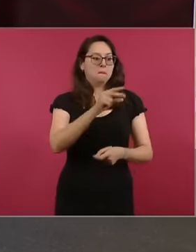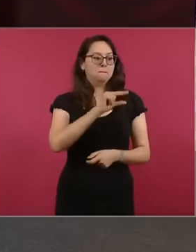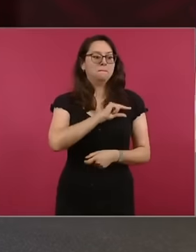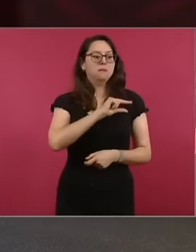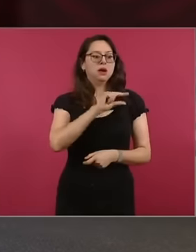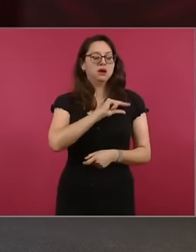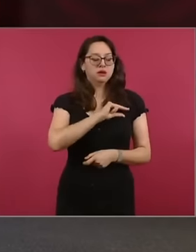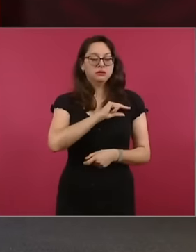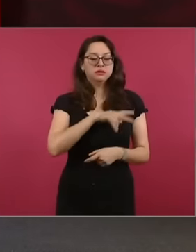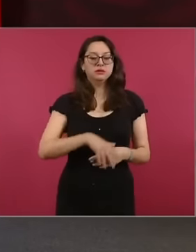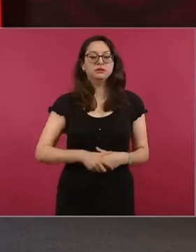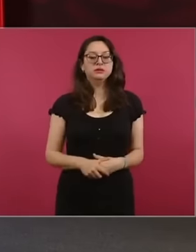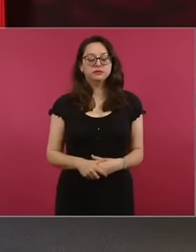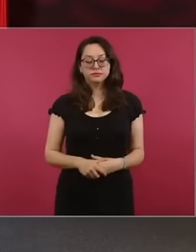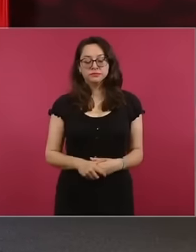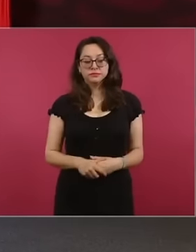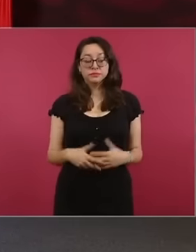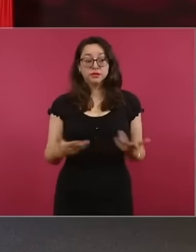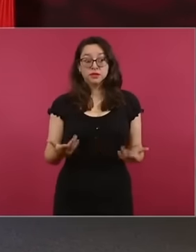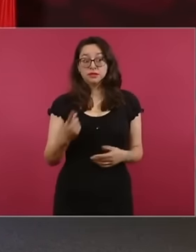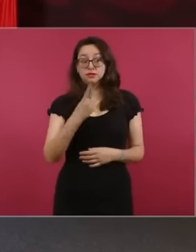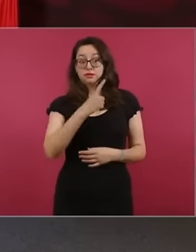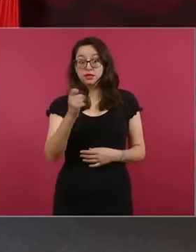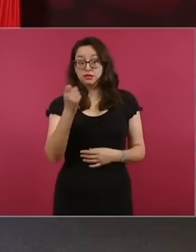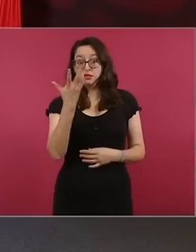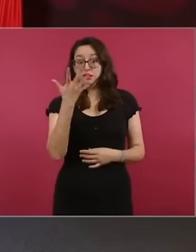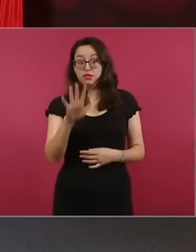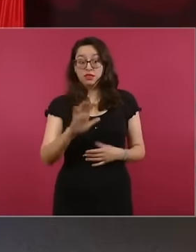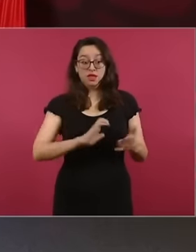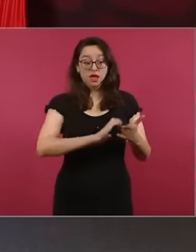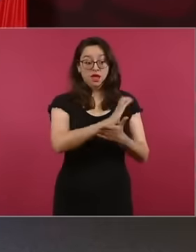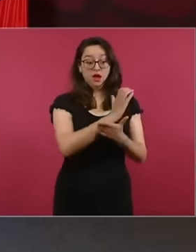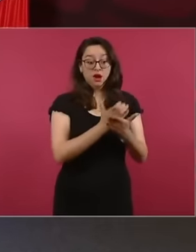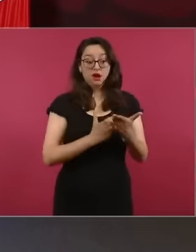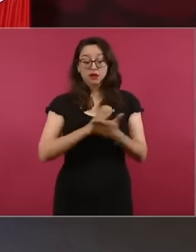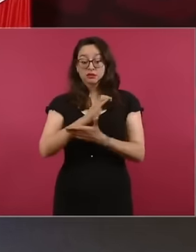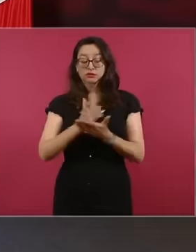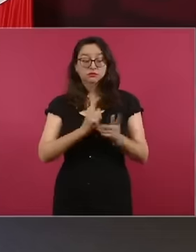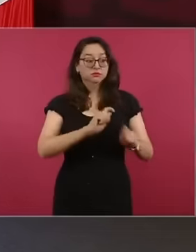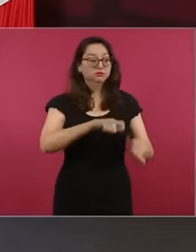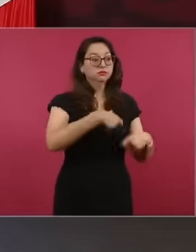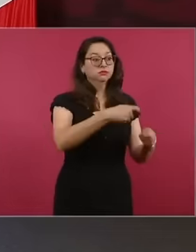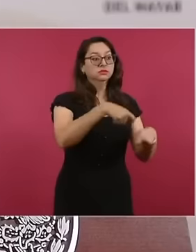a los que se les entregaron 110 contratos? 40 mil barriles.